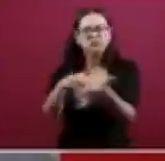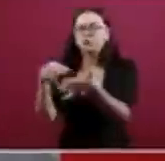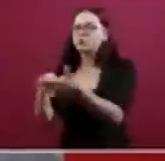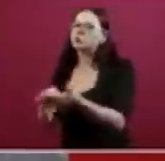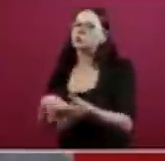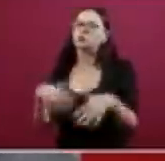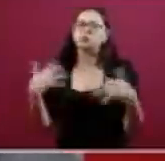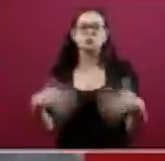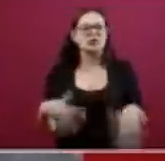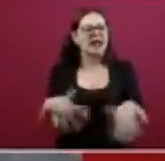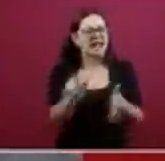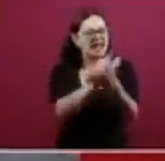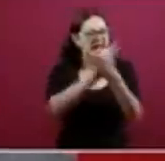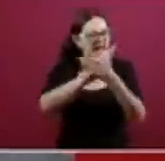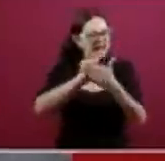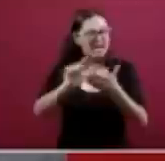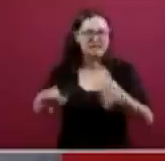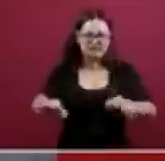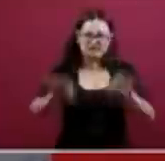Los pueblos